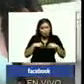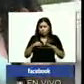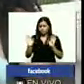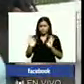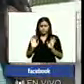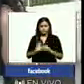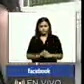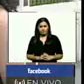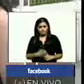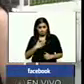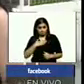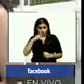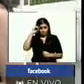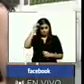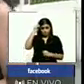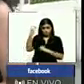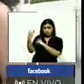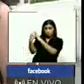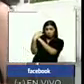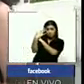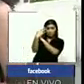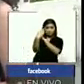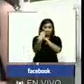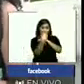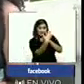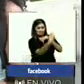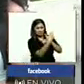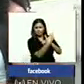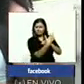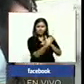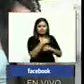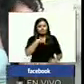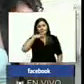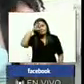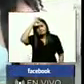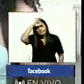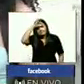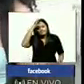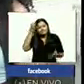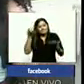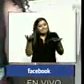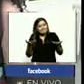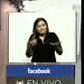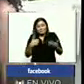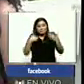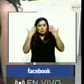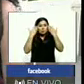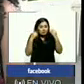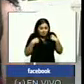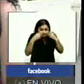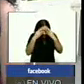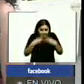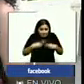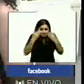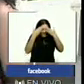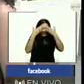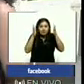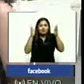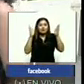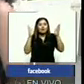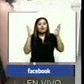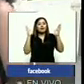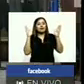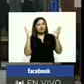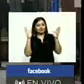de persuadir y convencer y eso que va a ser ignorancia grande ignorancia en mí y no voy a conocer acerca de lo que quieren hacer con nosotros hoy